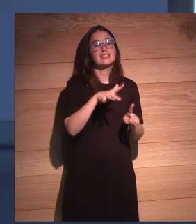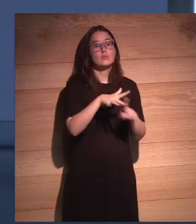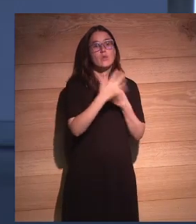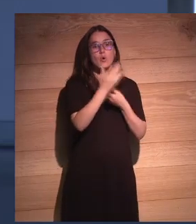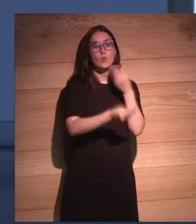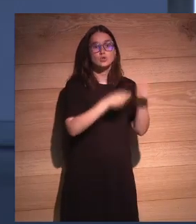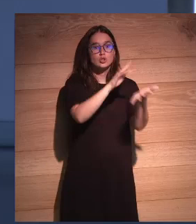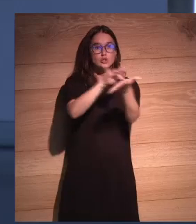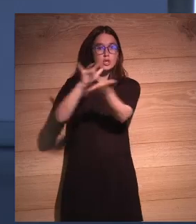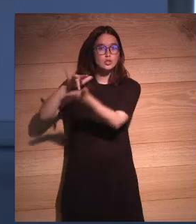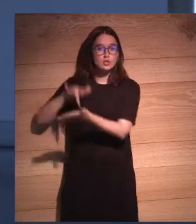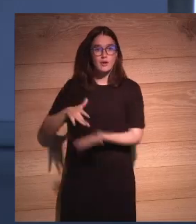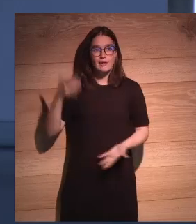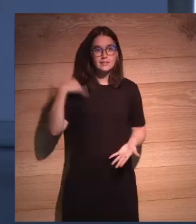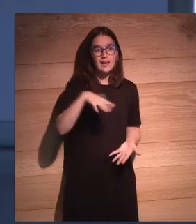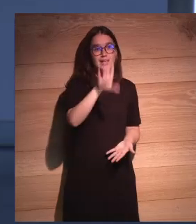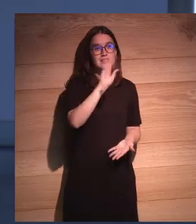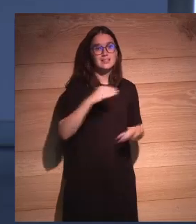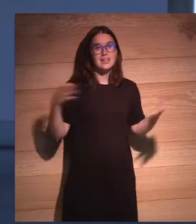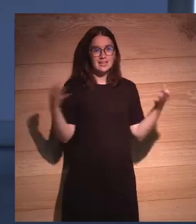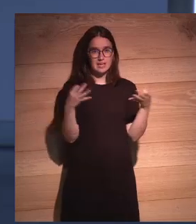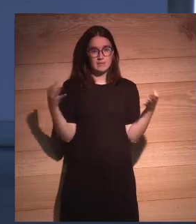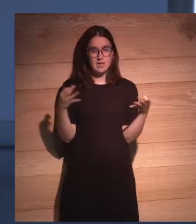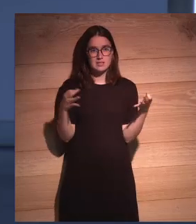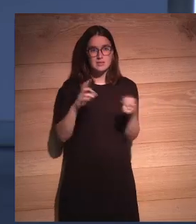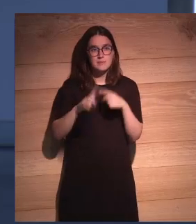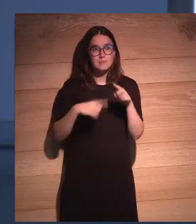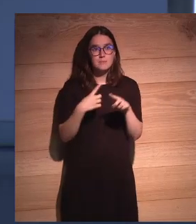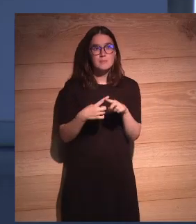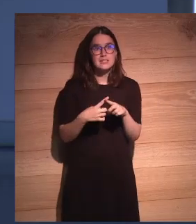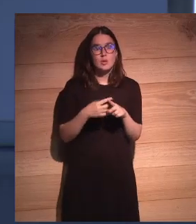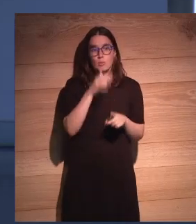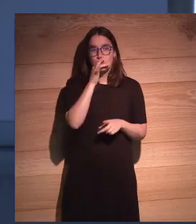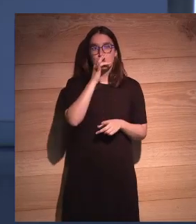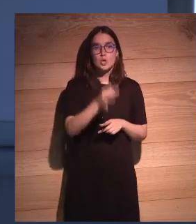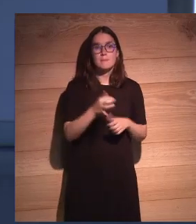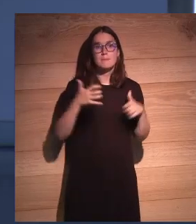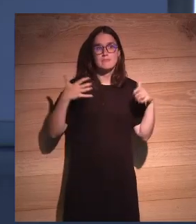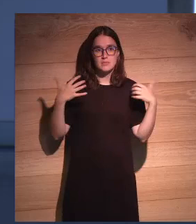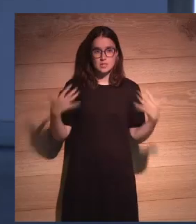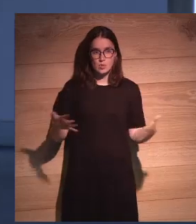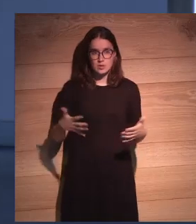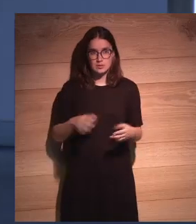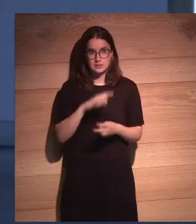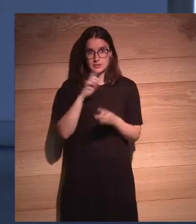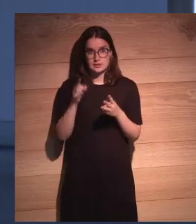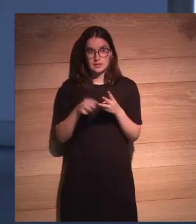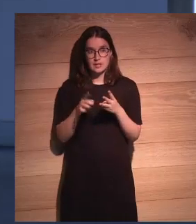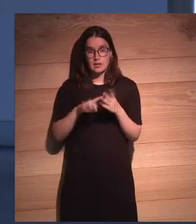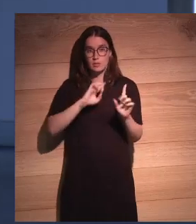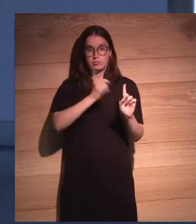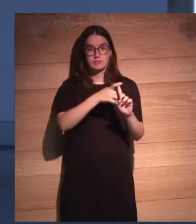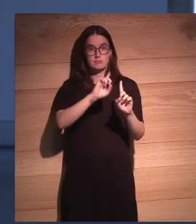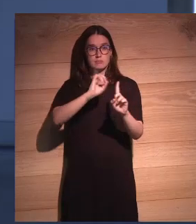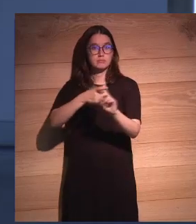uso, entender qué está pasando, qué está ocurriendo y qué promesas se están haciendo. Tercero,